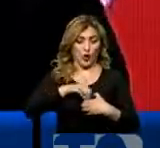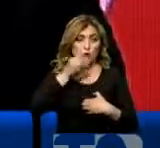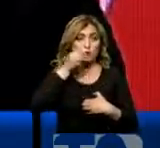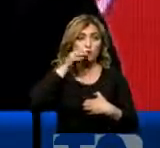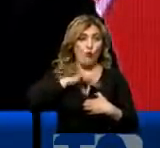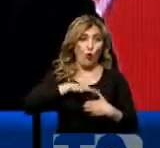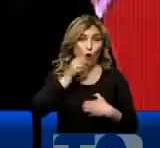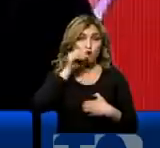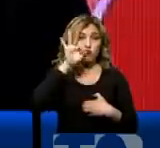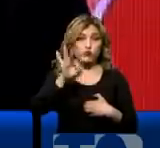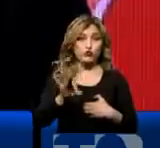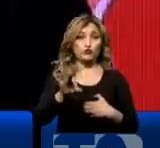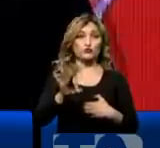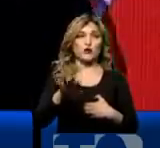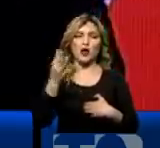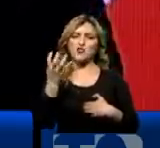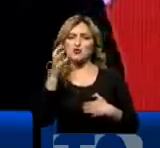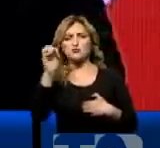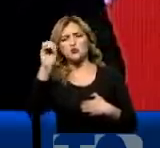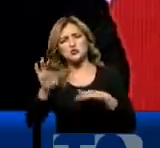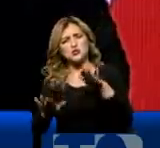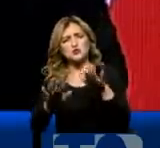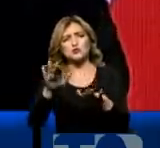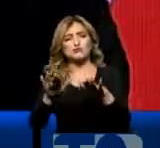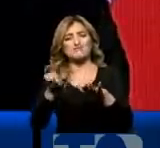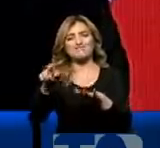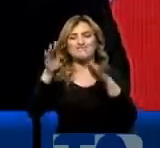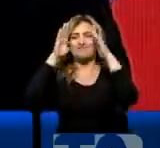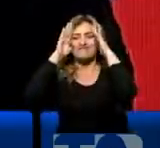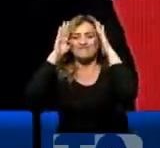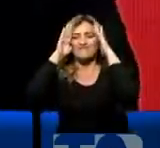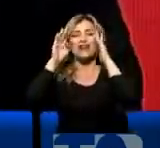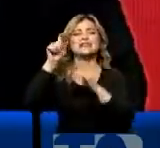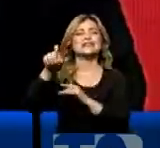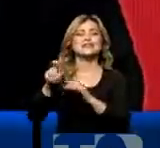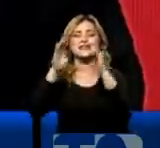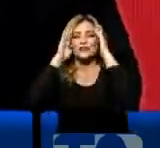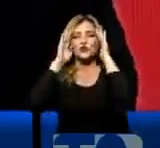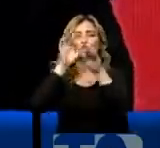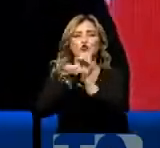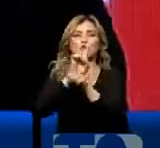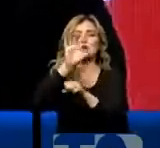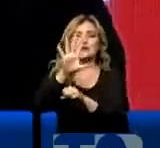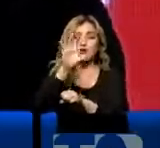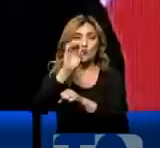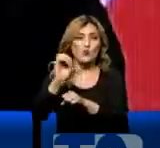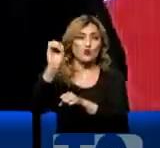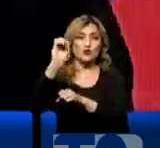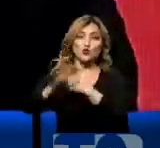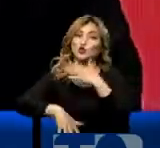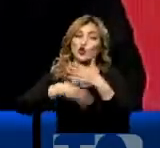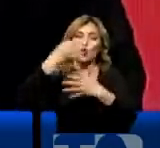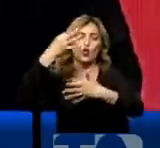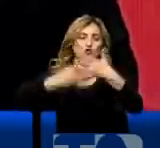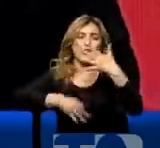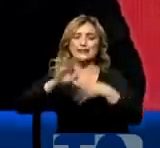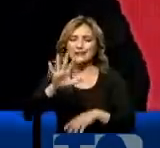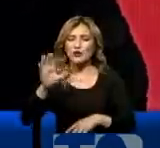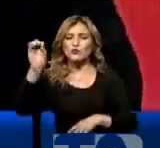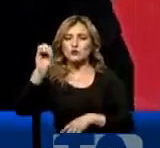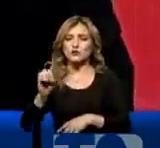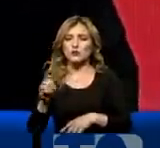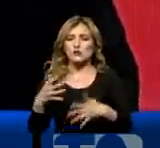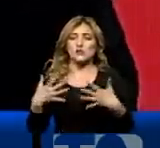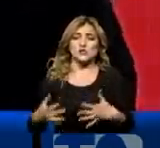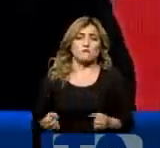casos moderados, esos van a requerir atención médica. Y apenas un 5% de todos hace casos